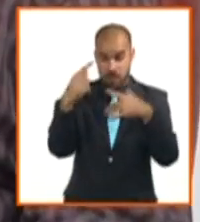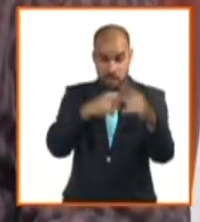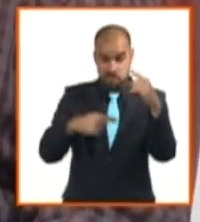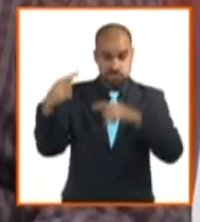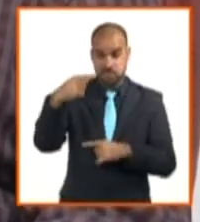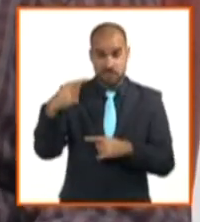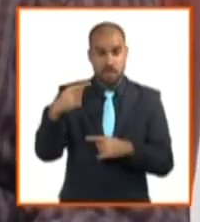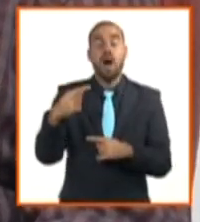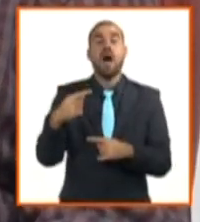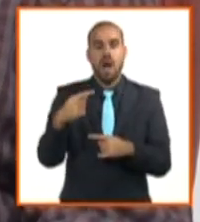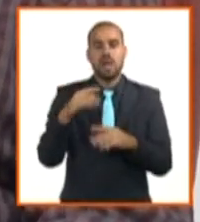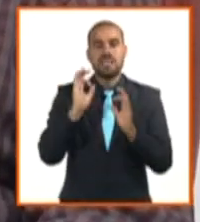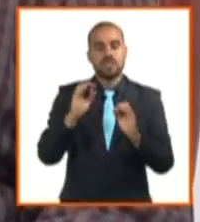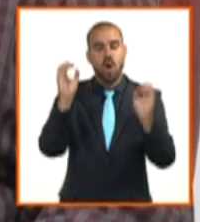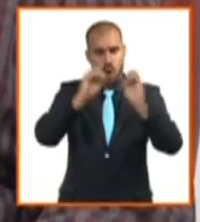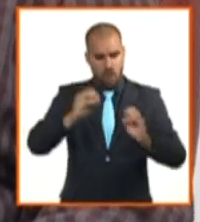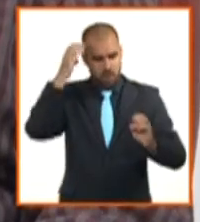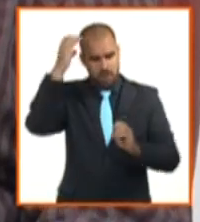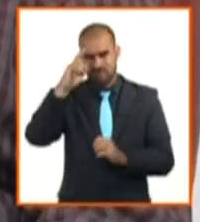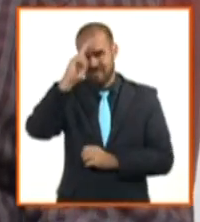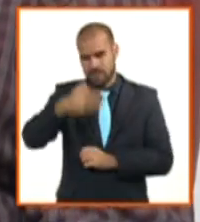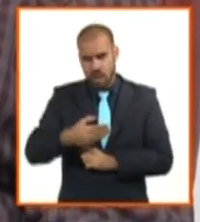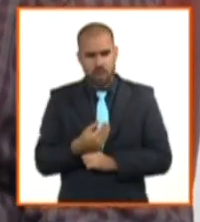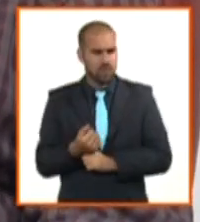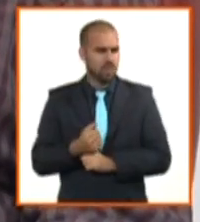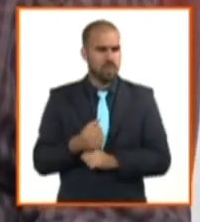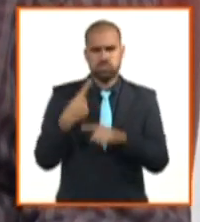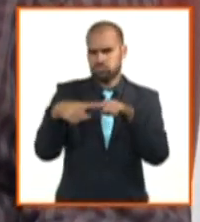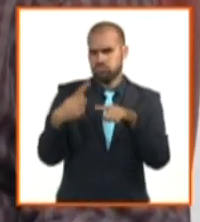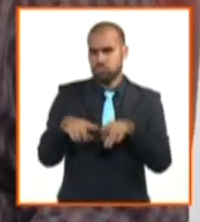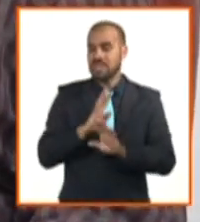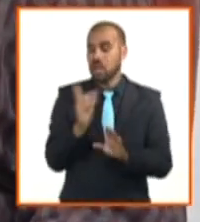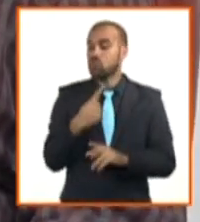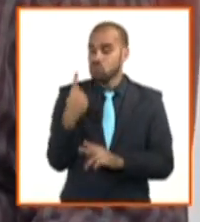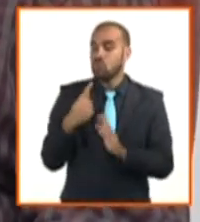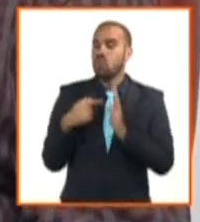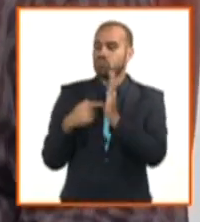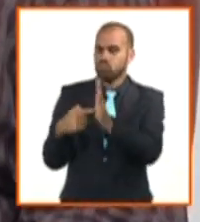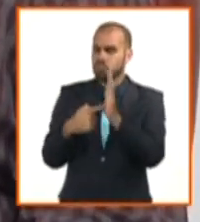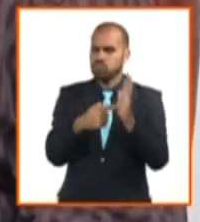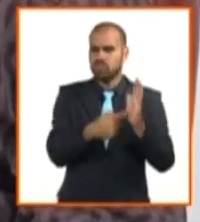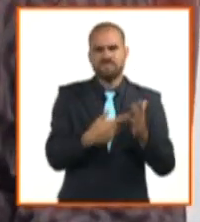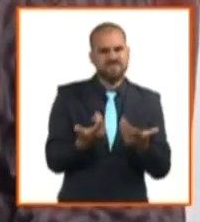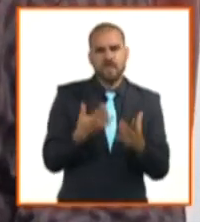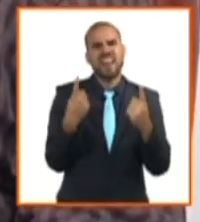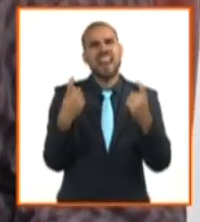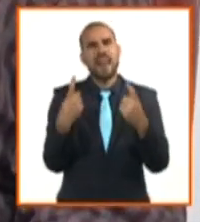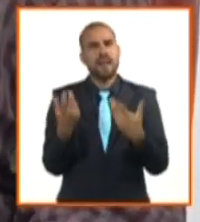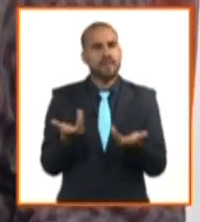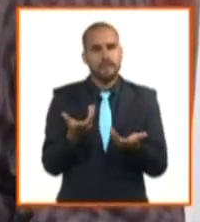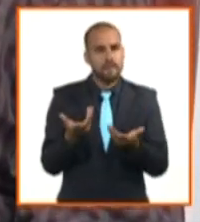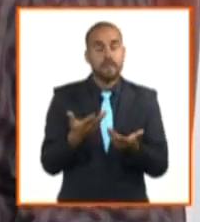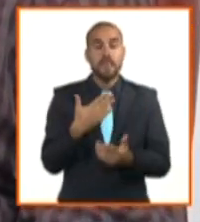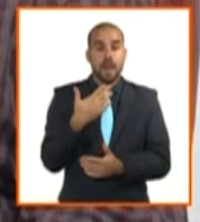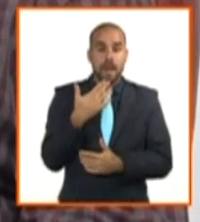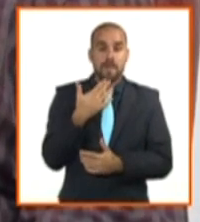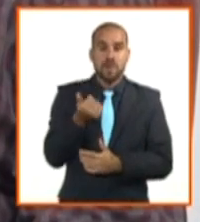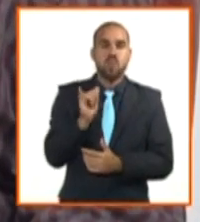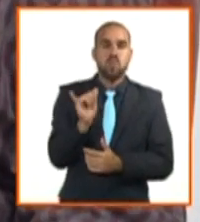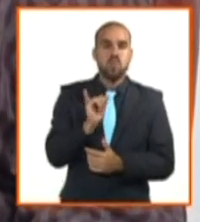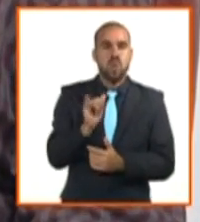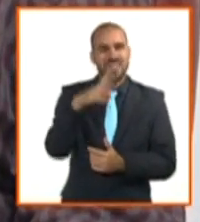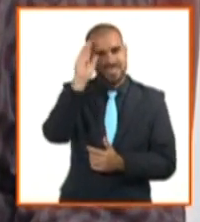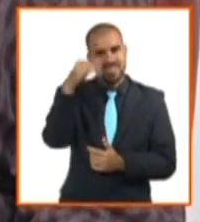instituciones de salud también no sólo orientamos que es necesario que reforzar el tema de la comunicación social